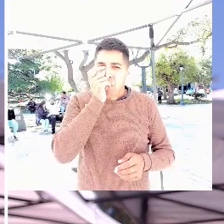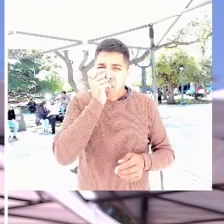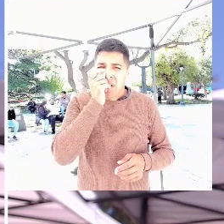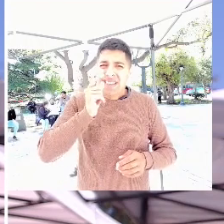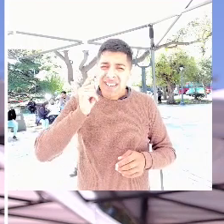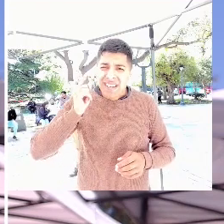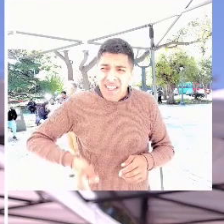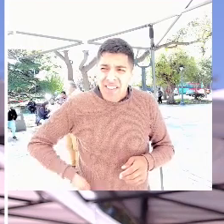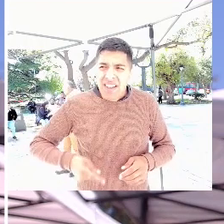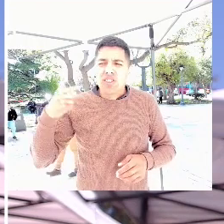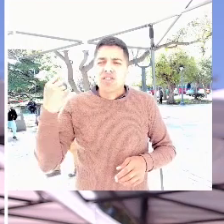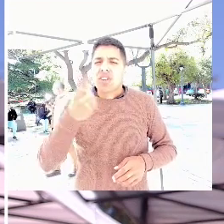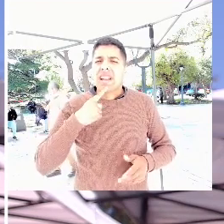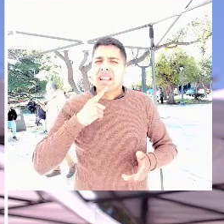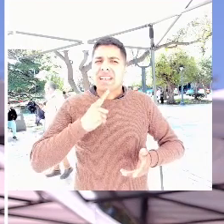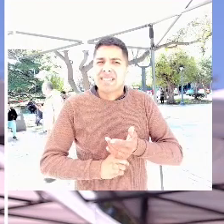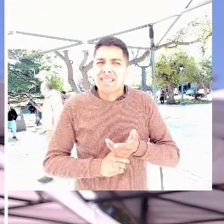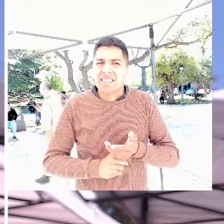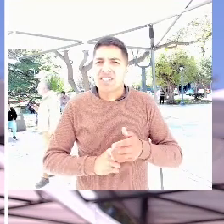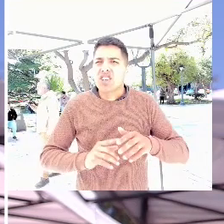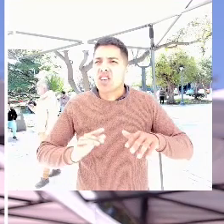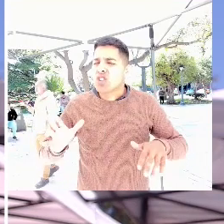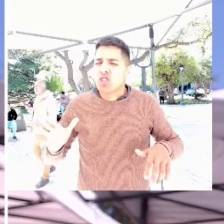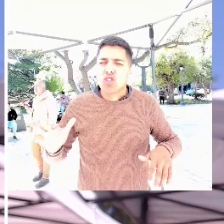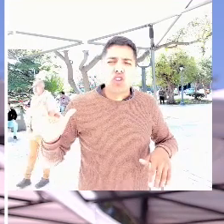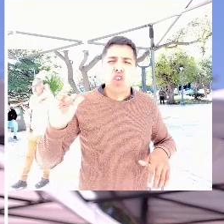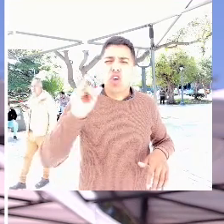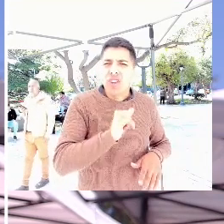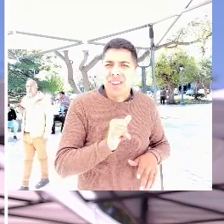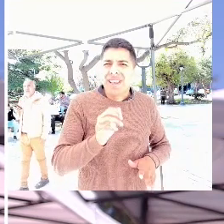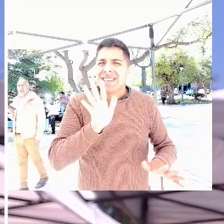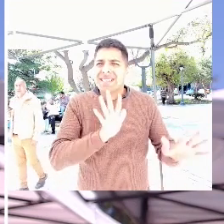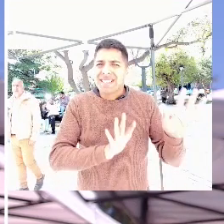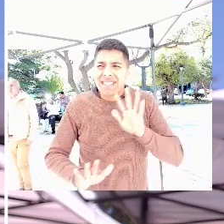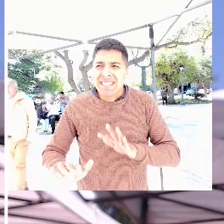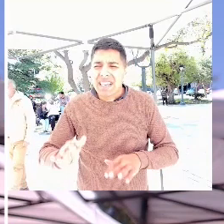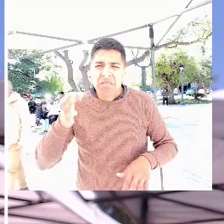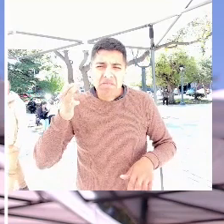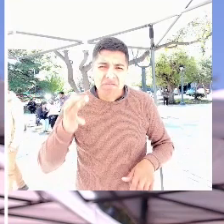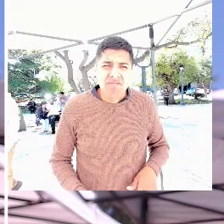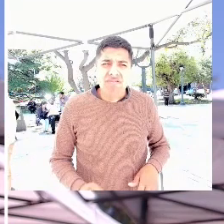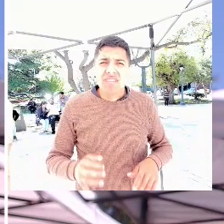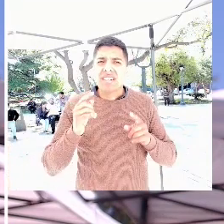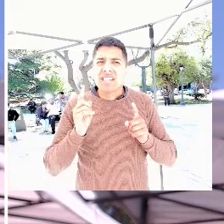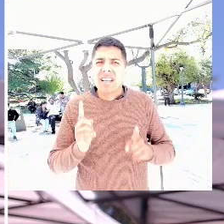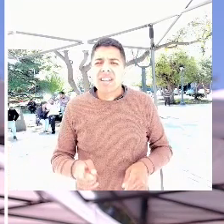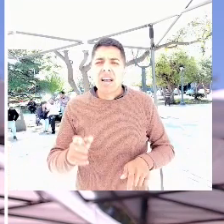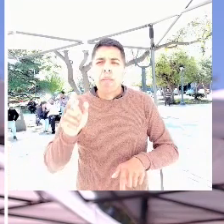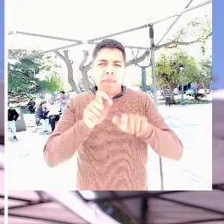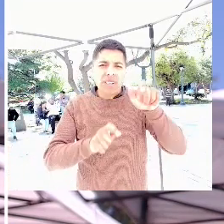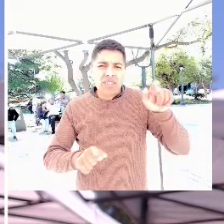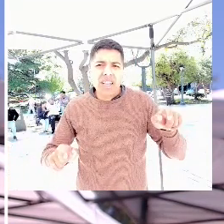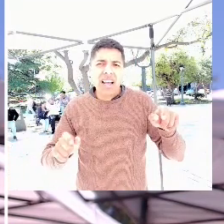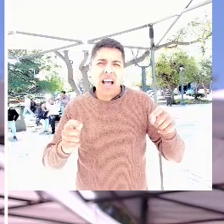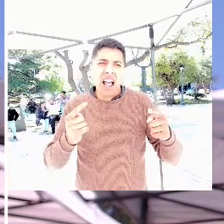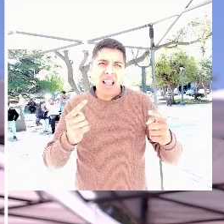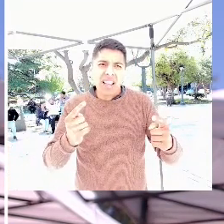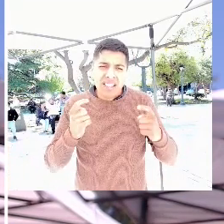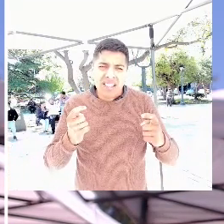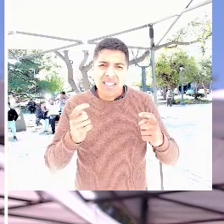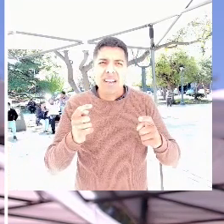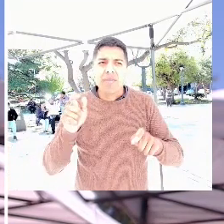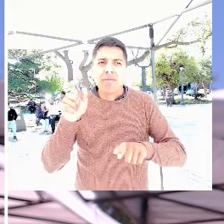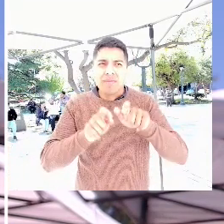decisión que se toma todos los días en hacer algo equilibrado, algo que a los vecinos les resulte, que les